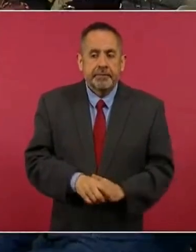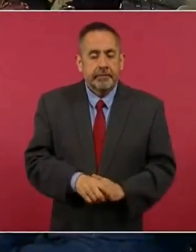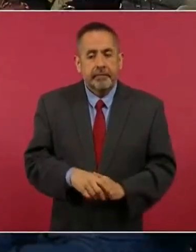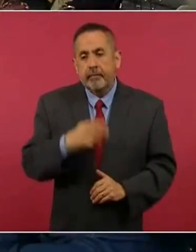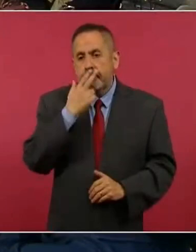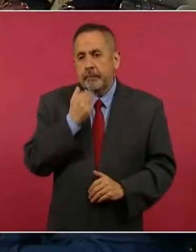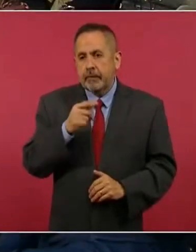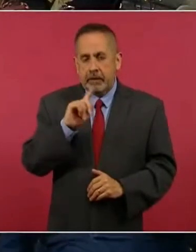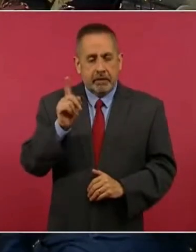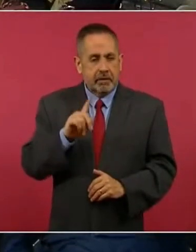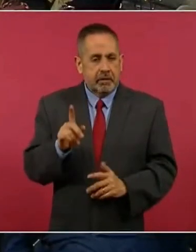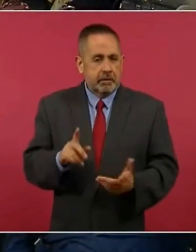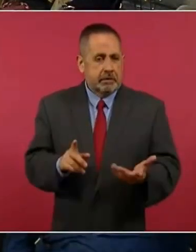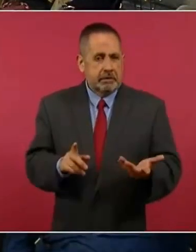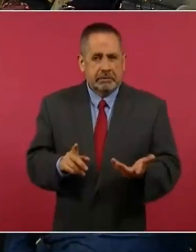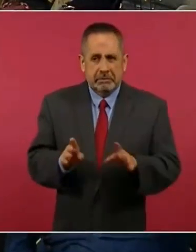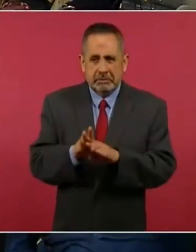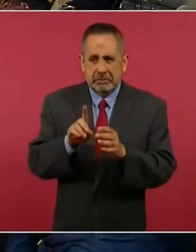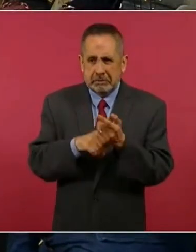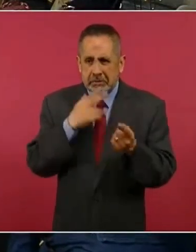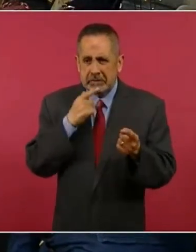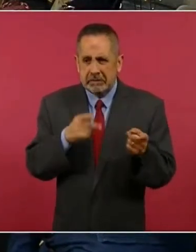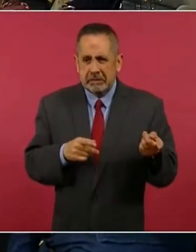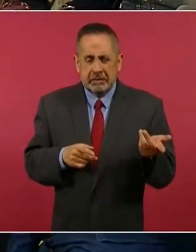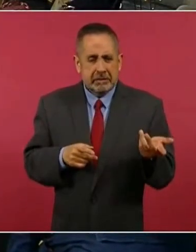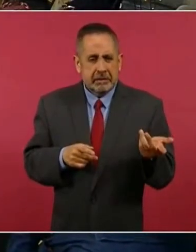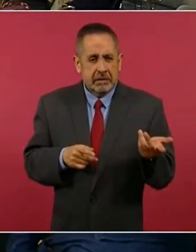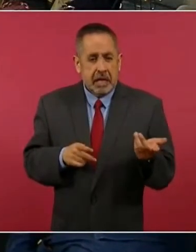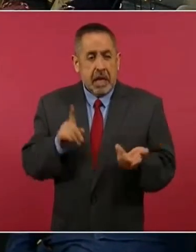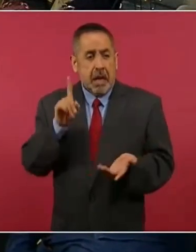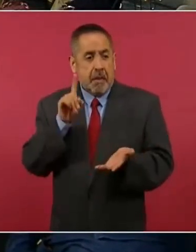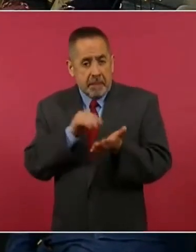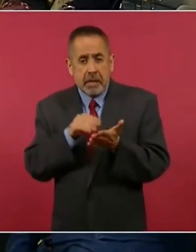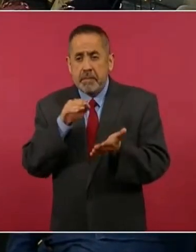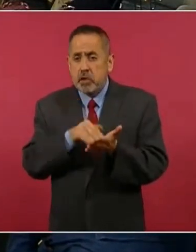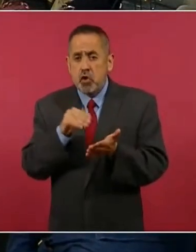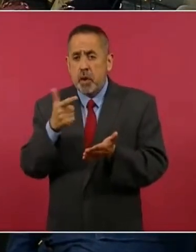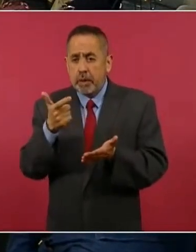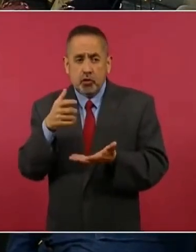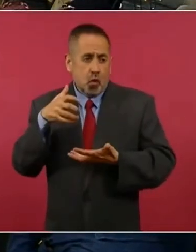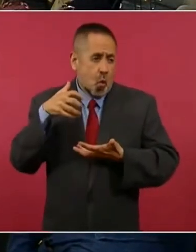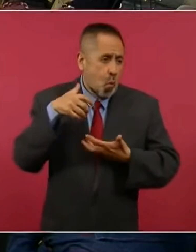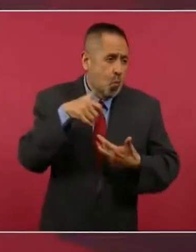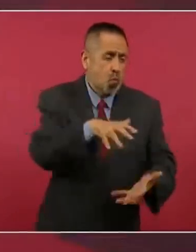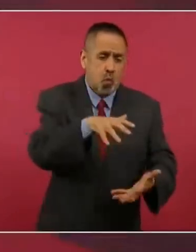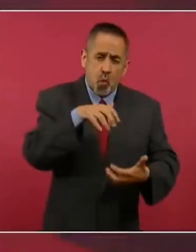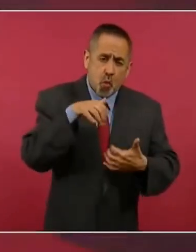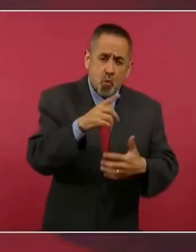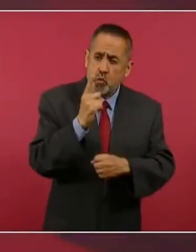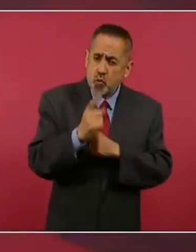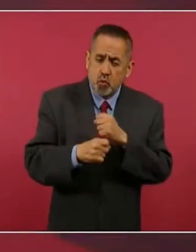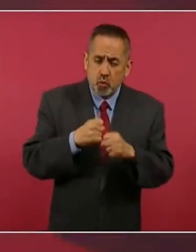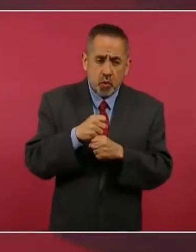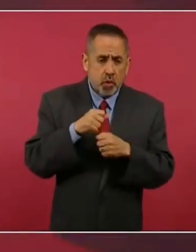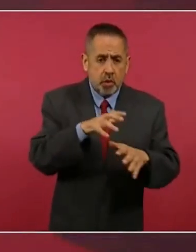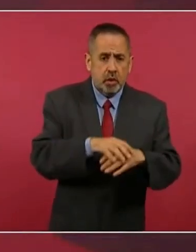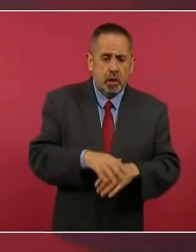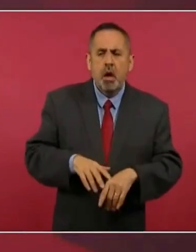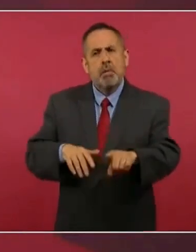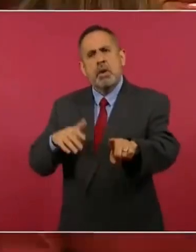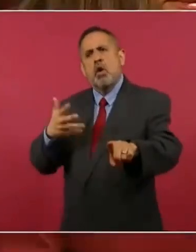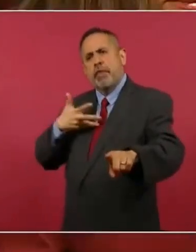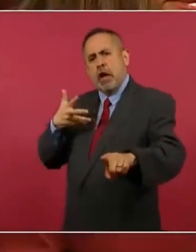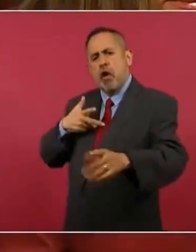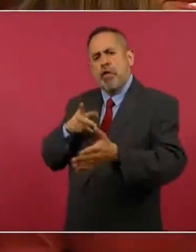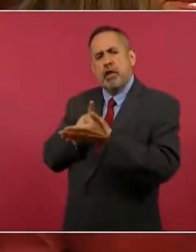no ha servido. Y nos cuesta 1,000 millones de pesos al año. Pero tenemos derecho a la